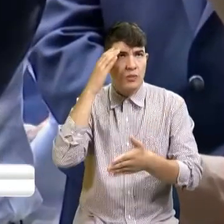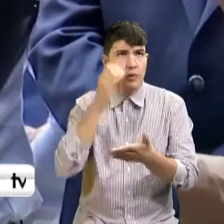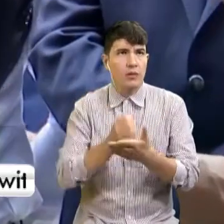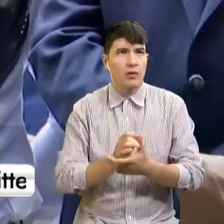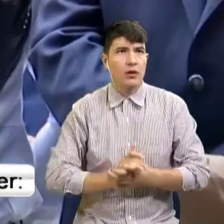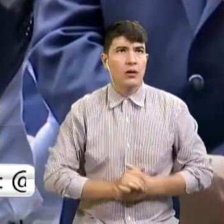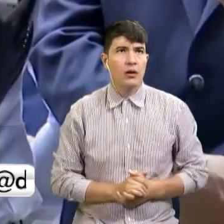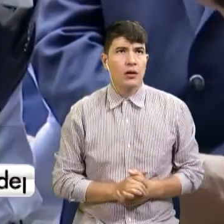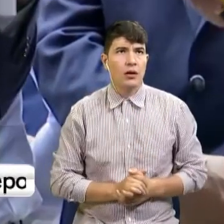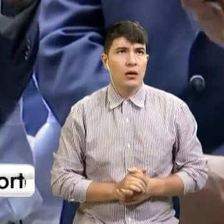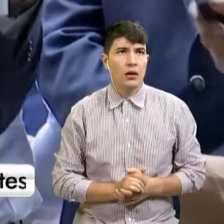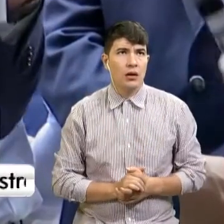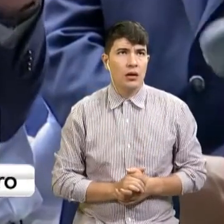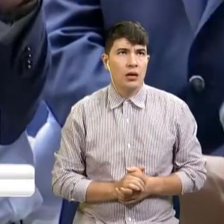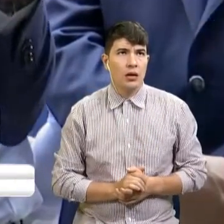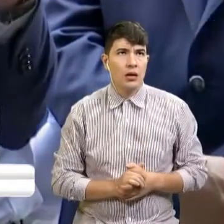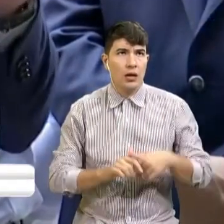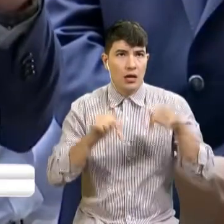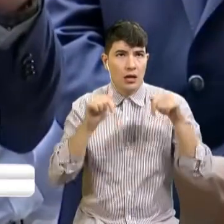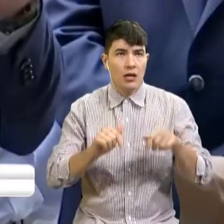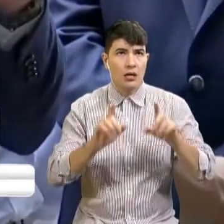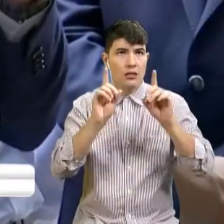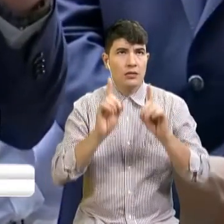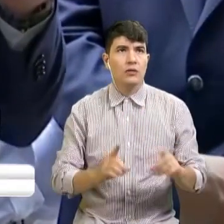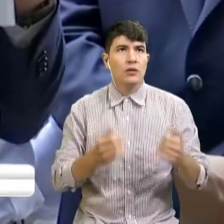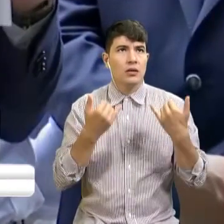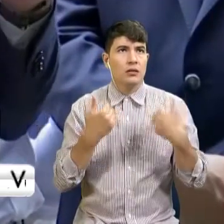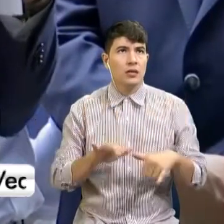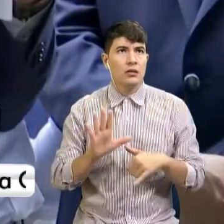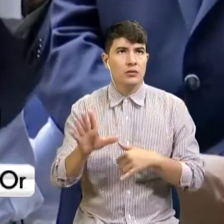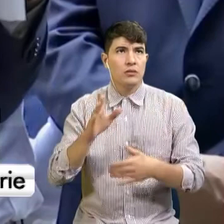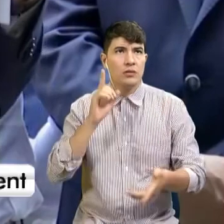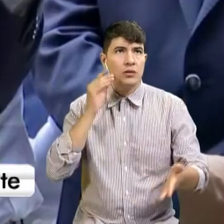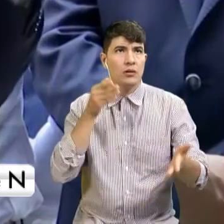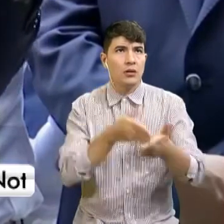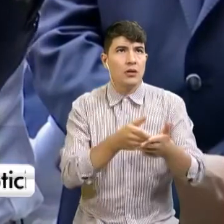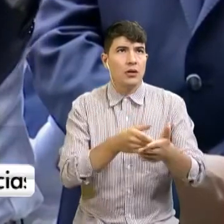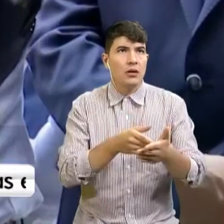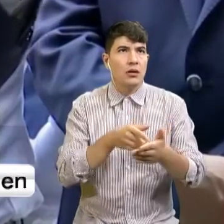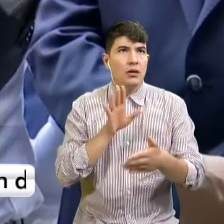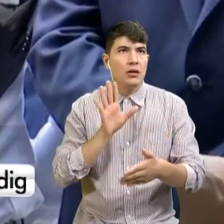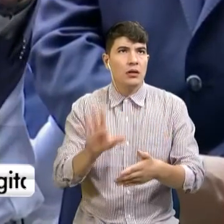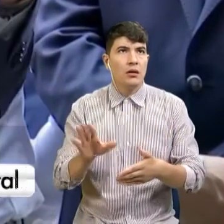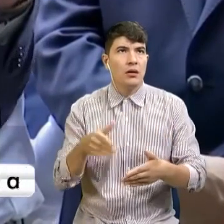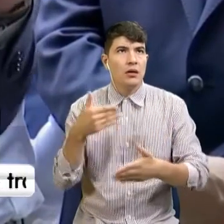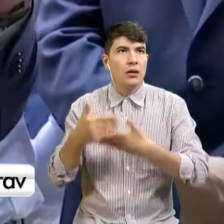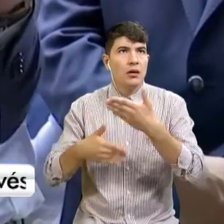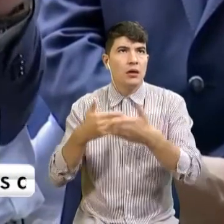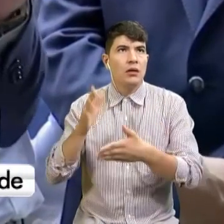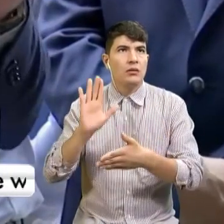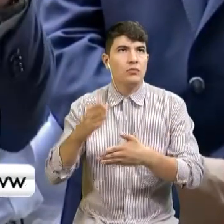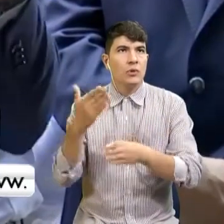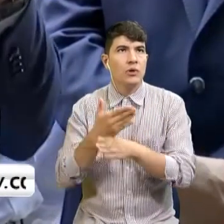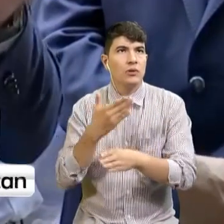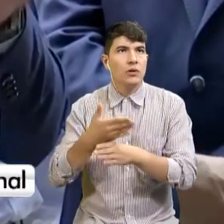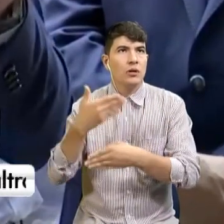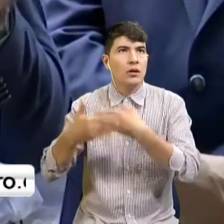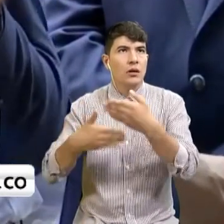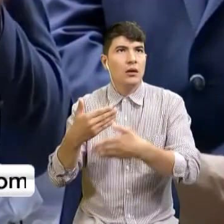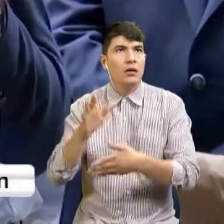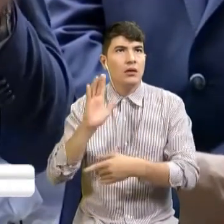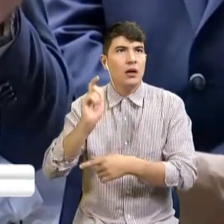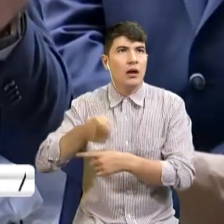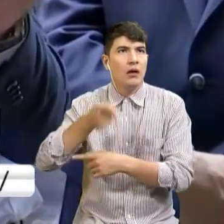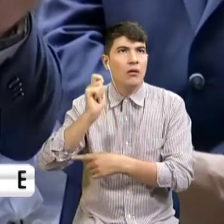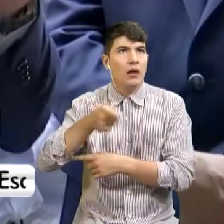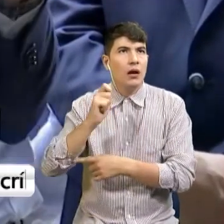Aquí, en decisión definitiva, se levanta un desacato en el cual, por una leguleyada jurídica, por abogados que